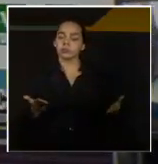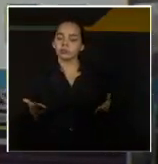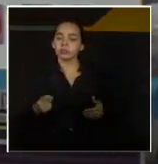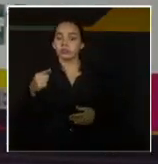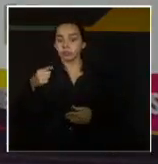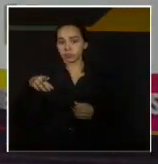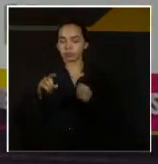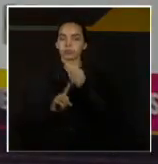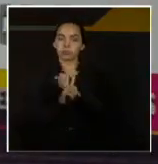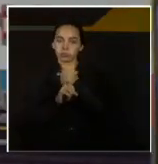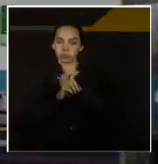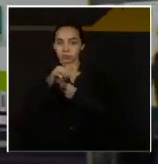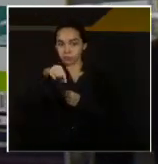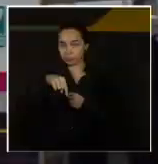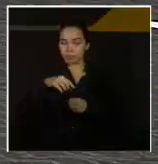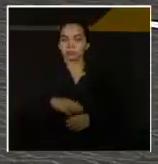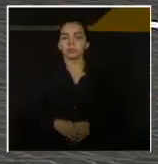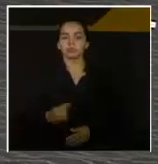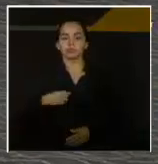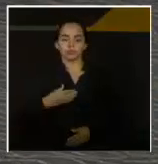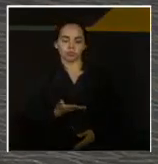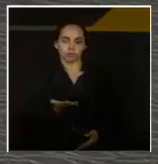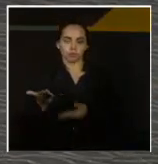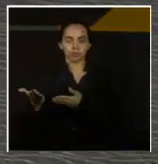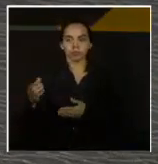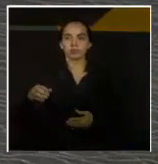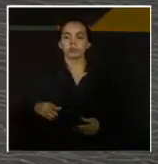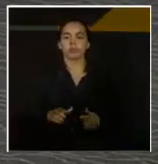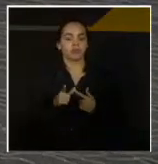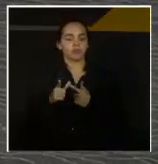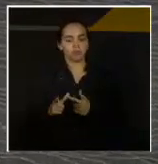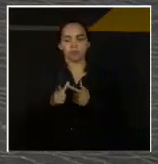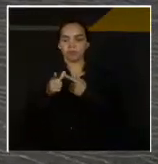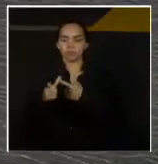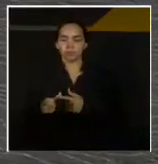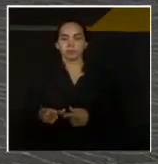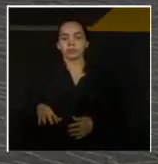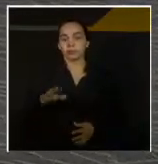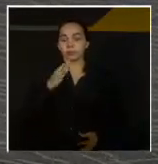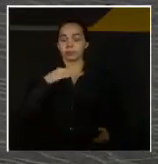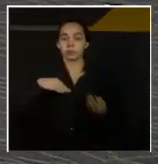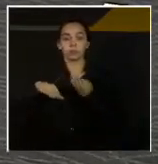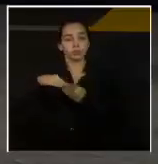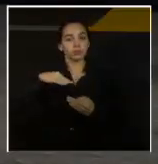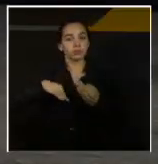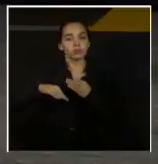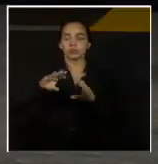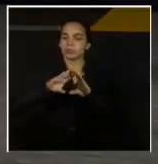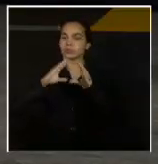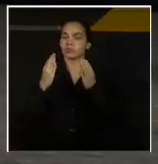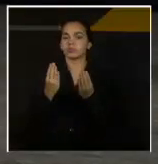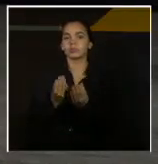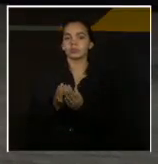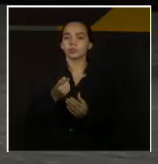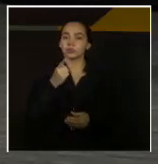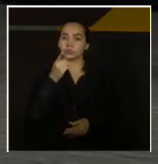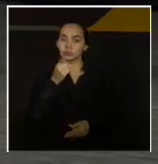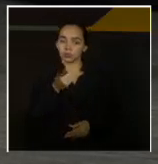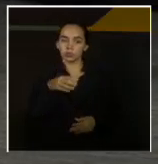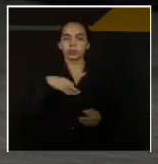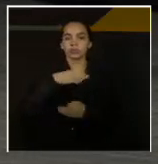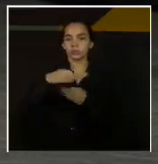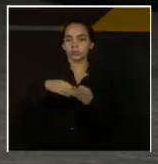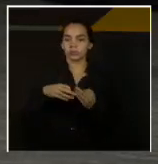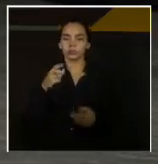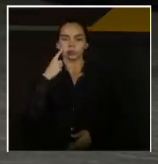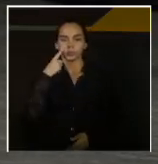Yo soy un ciudadano que viene ante ustedes desarrollando un modelo de desarrollo integral, un modelo en el cual no solo nos